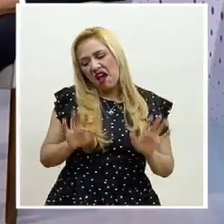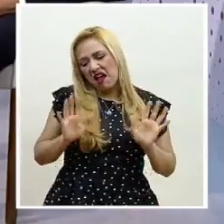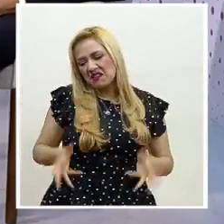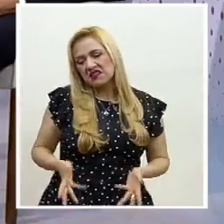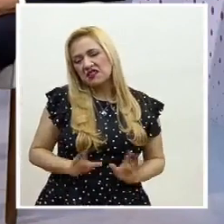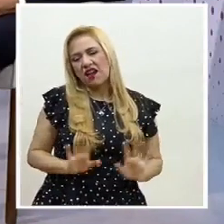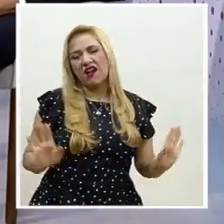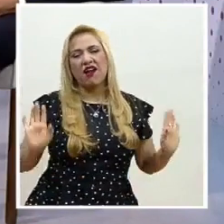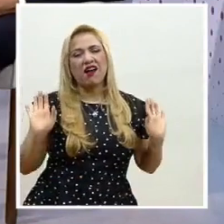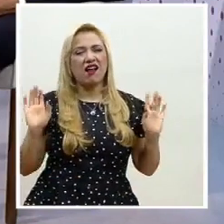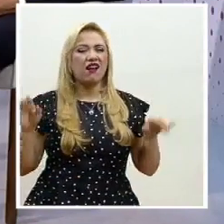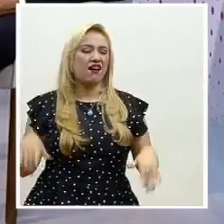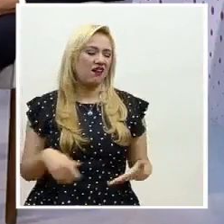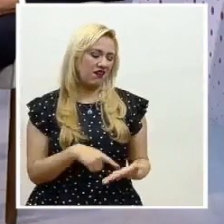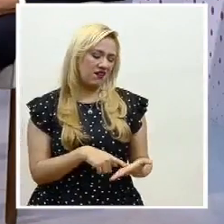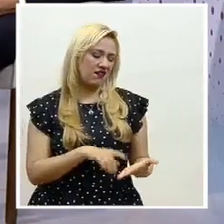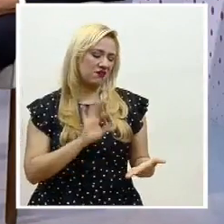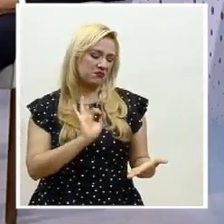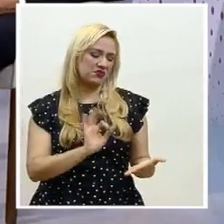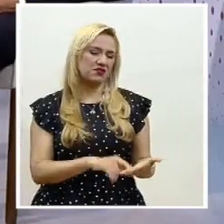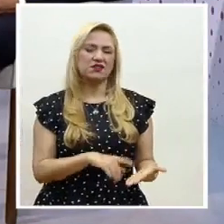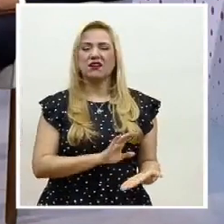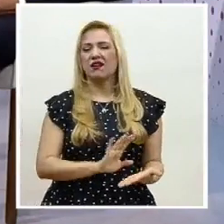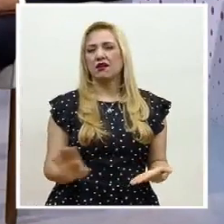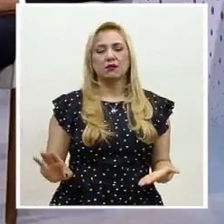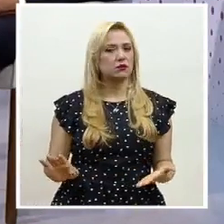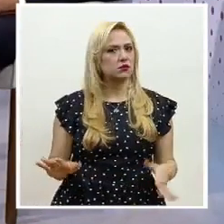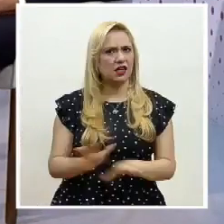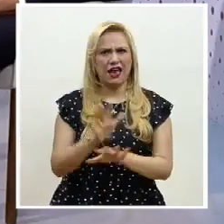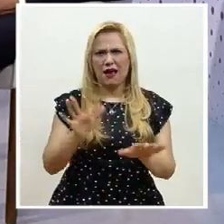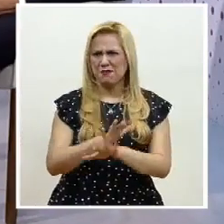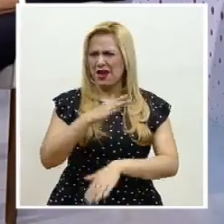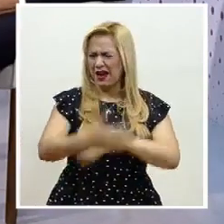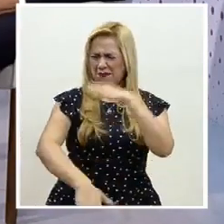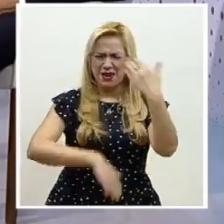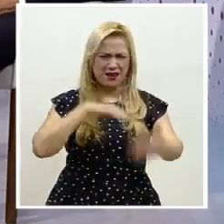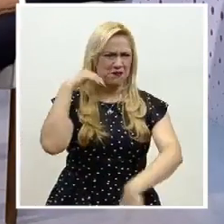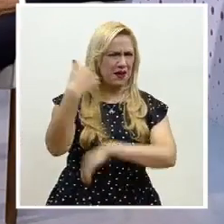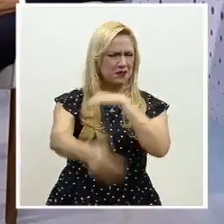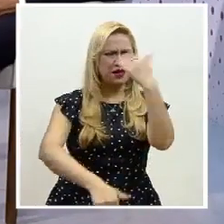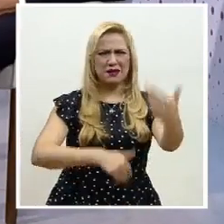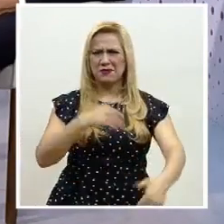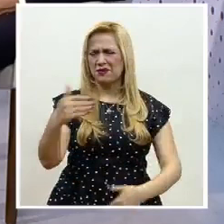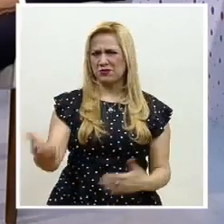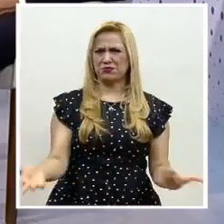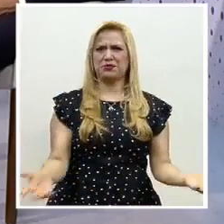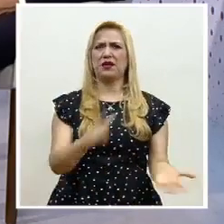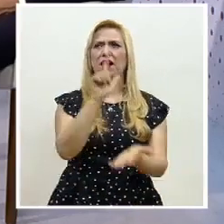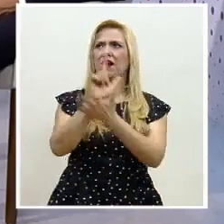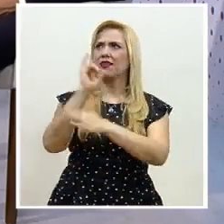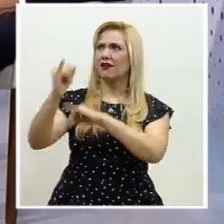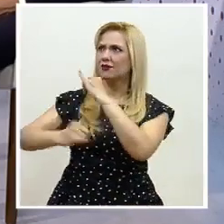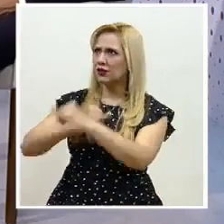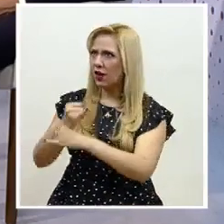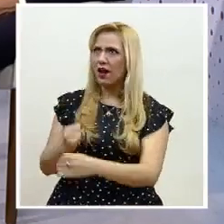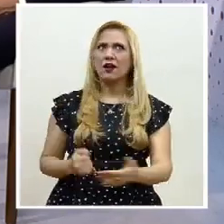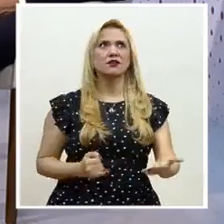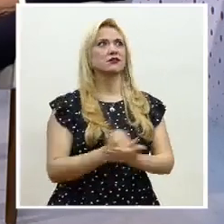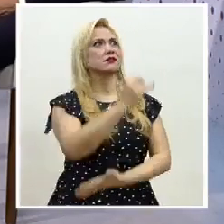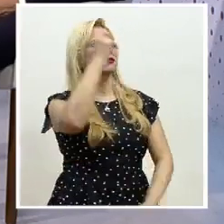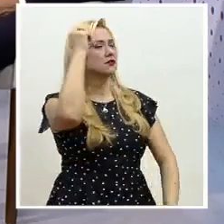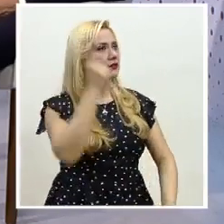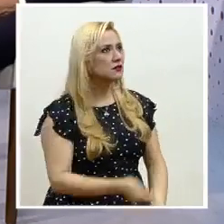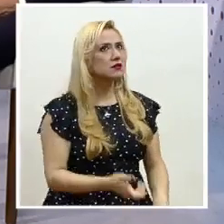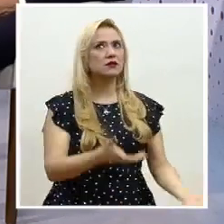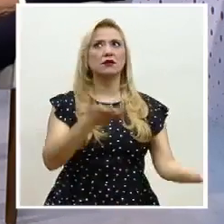cómodas. El derecho cambia, cada vez cambia más rápido. Hay toda una serie de derechos internacionales, resoluciones internacionales,